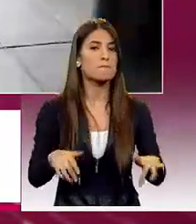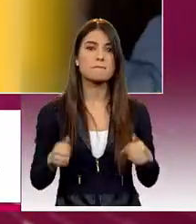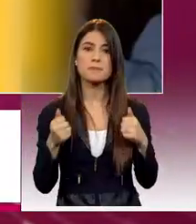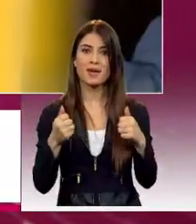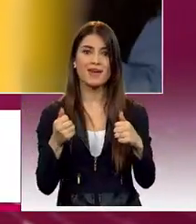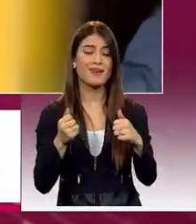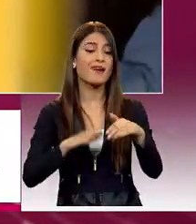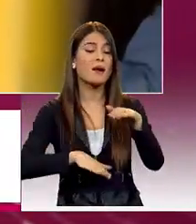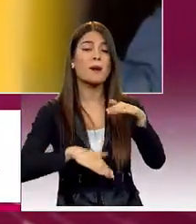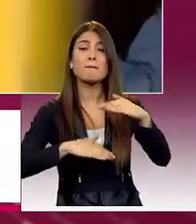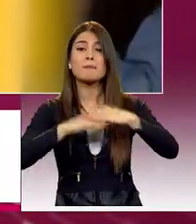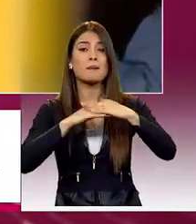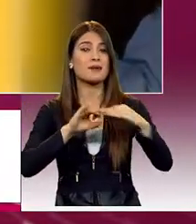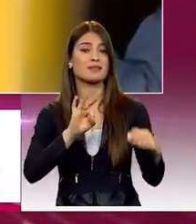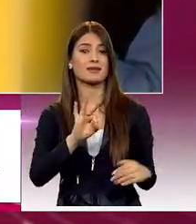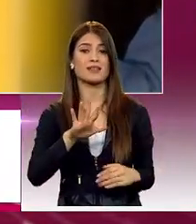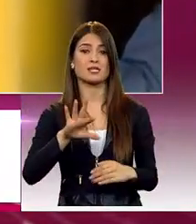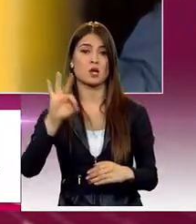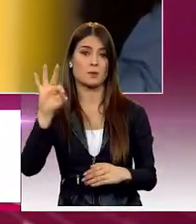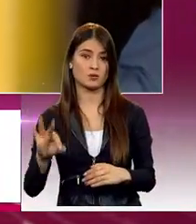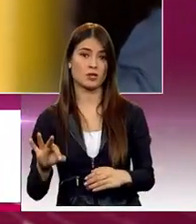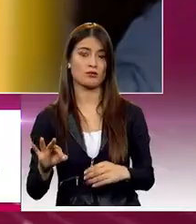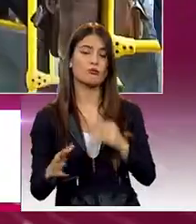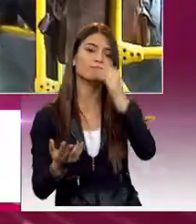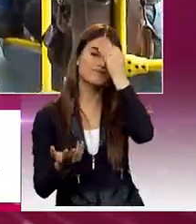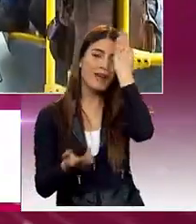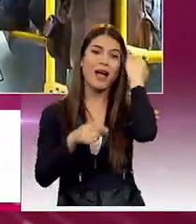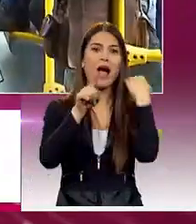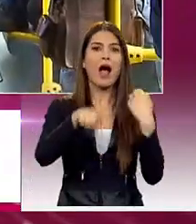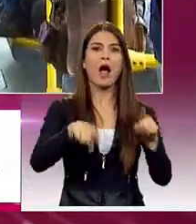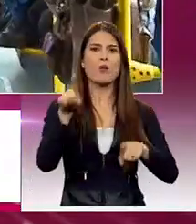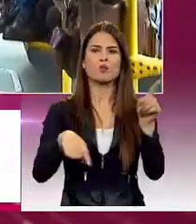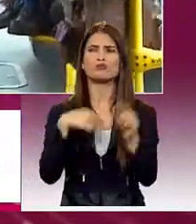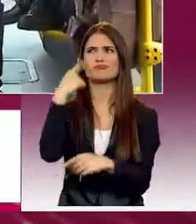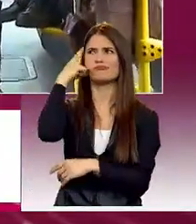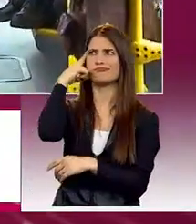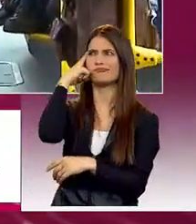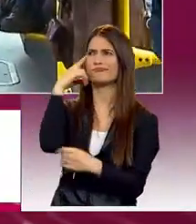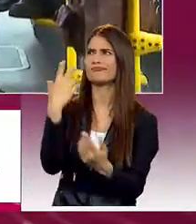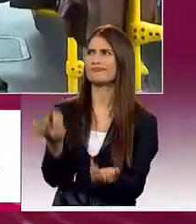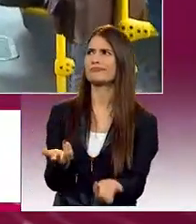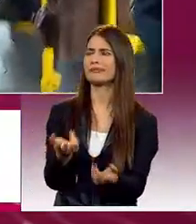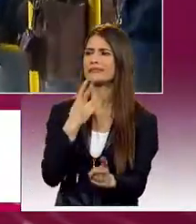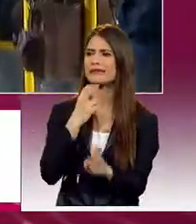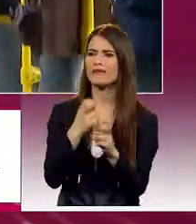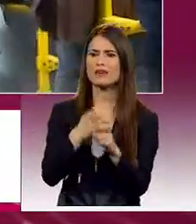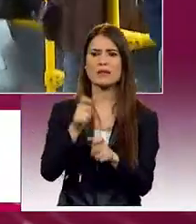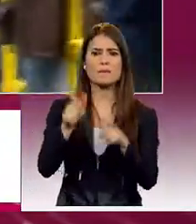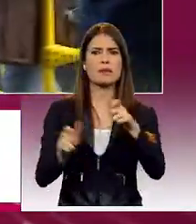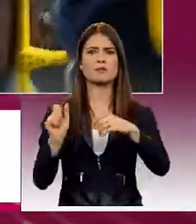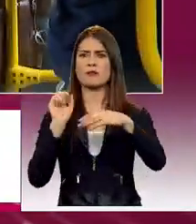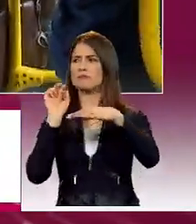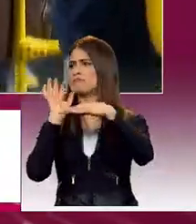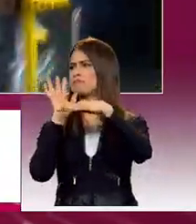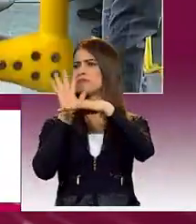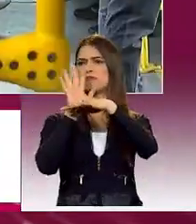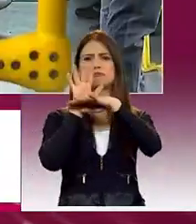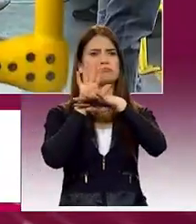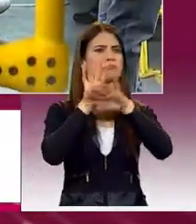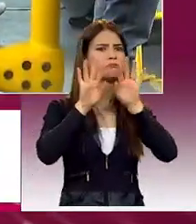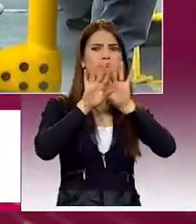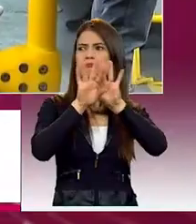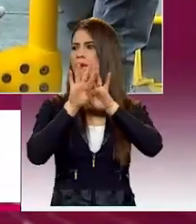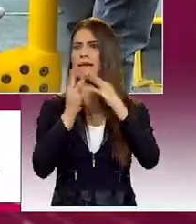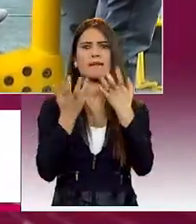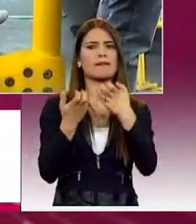medios de comunicación lo dicen. ¿Y cómo hacemos con las estaciones? Lo logramos en los buses, pero en las estaciones vamos a tener mucha gente que va a estar más cerca de lo que